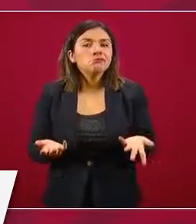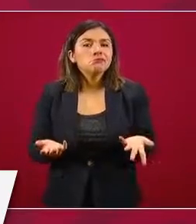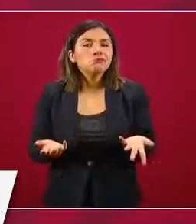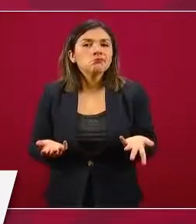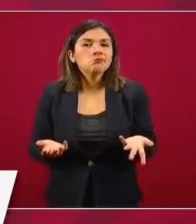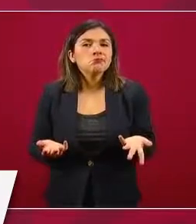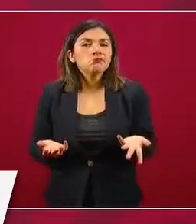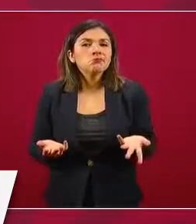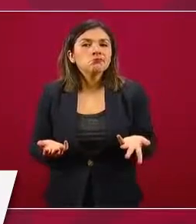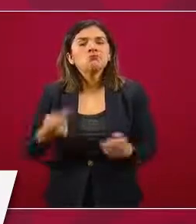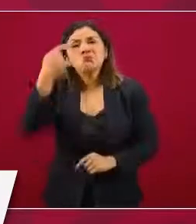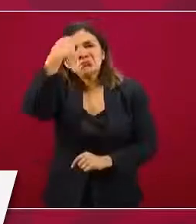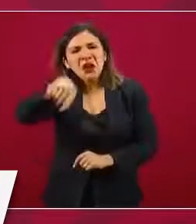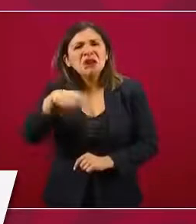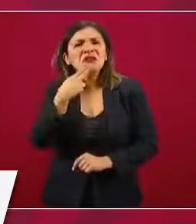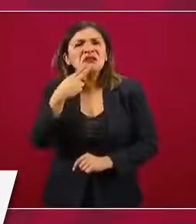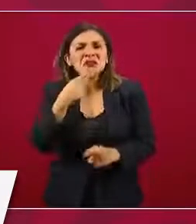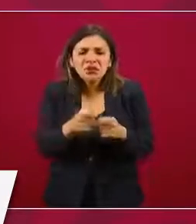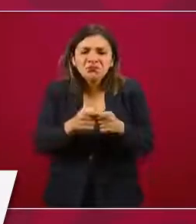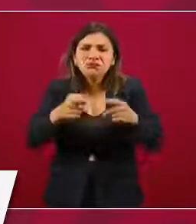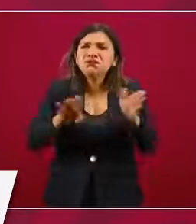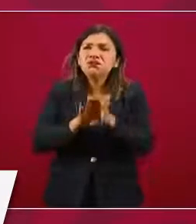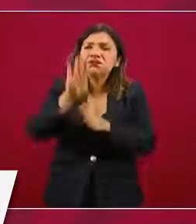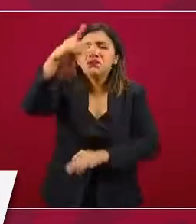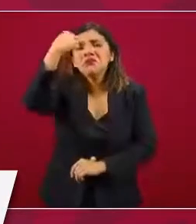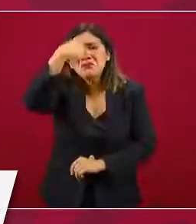pues ¿de qué sirve el crecimiento así?